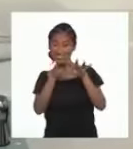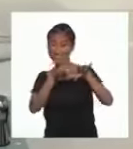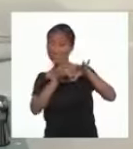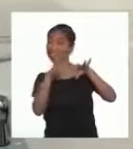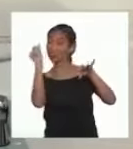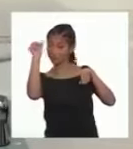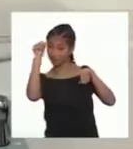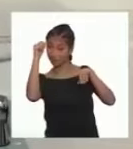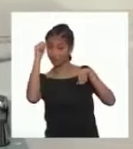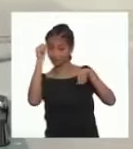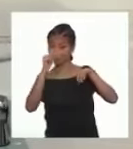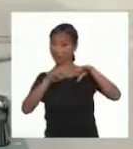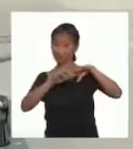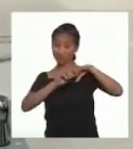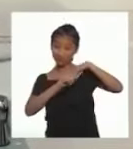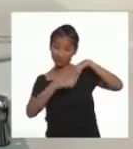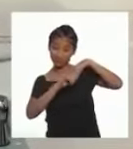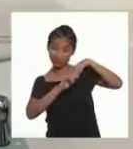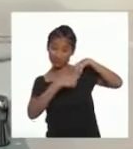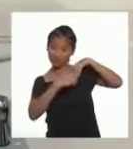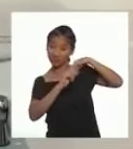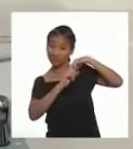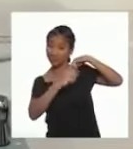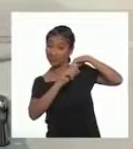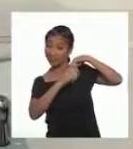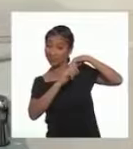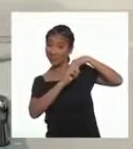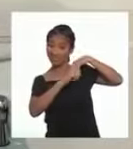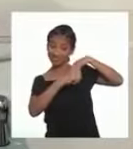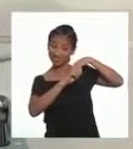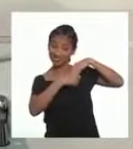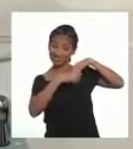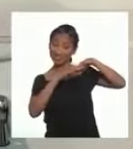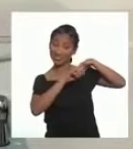No te olvides la punta de los dedos.